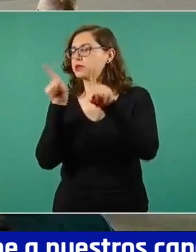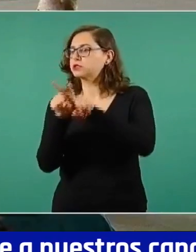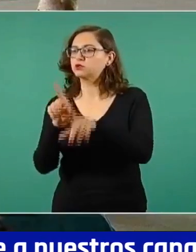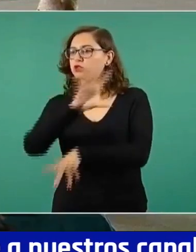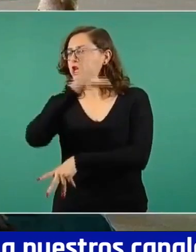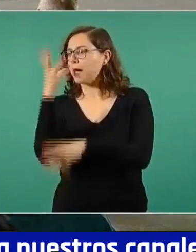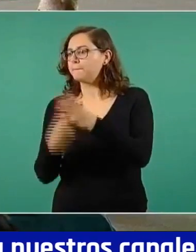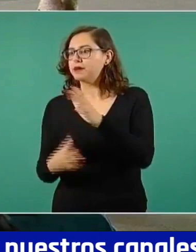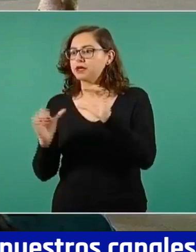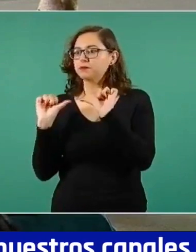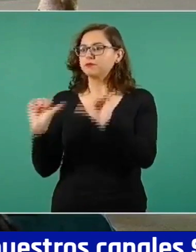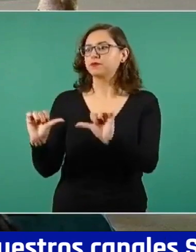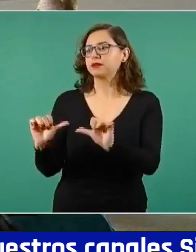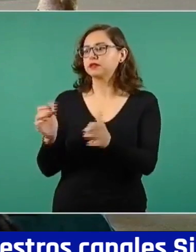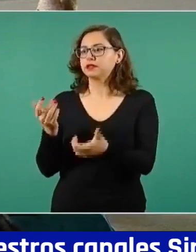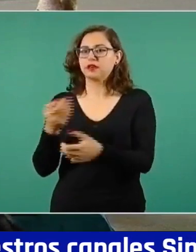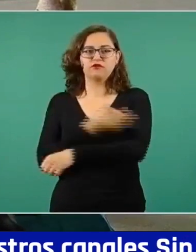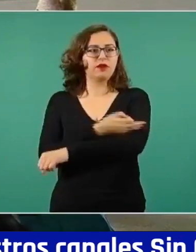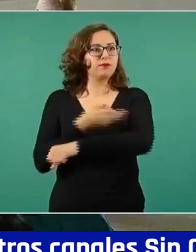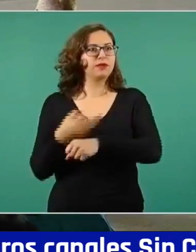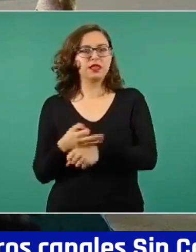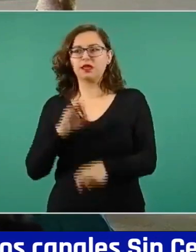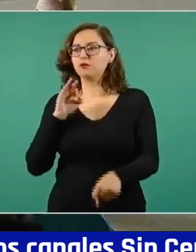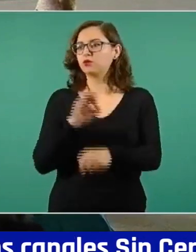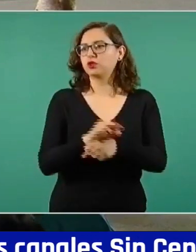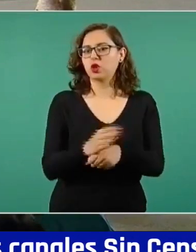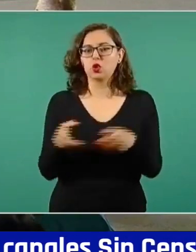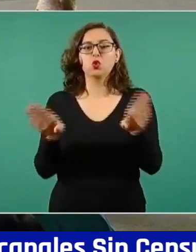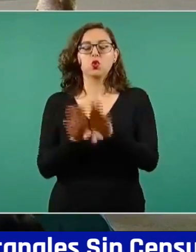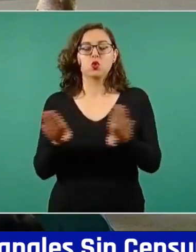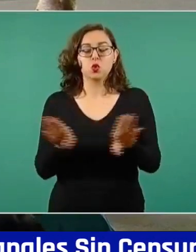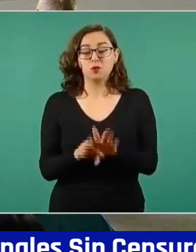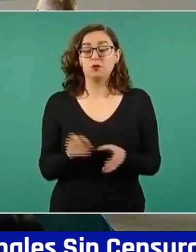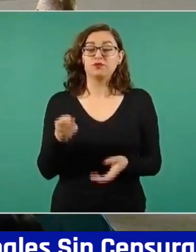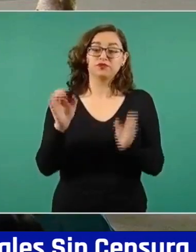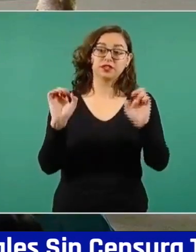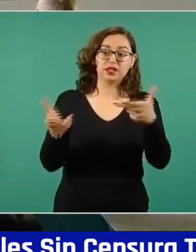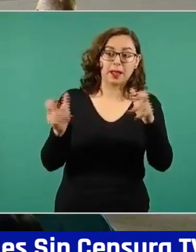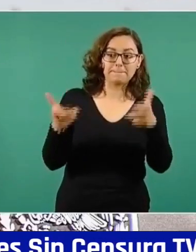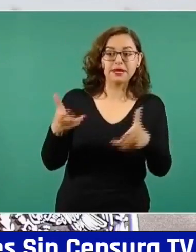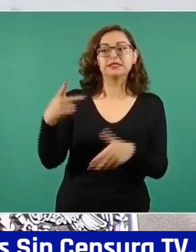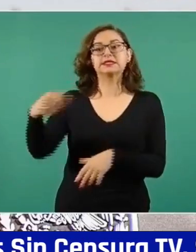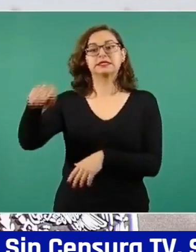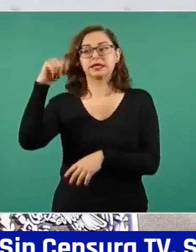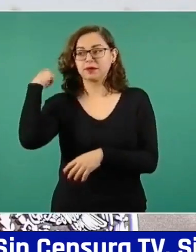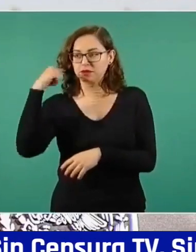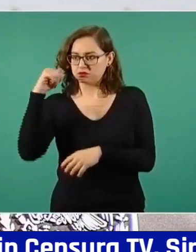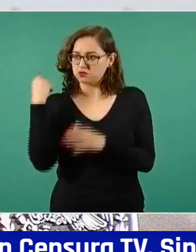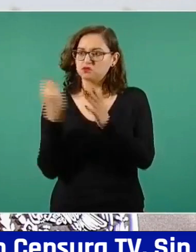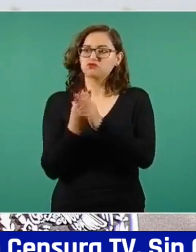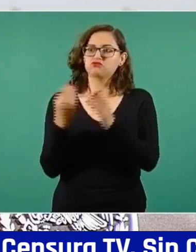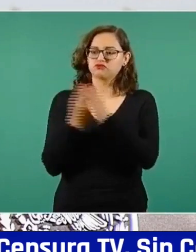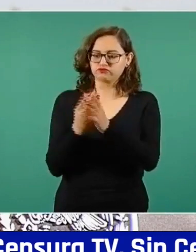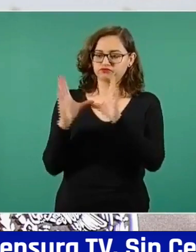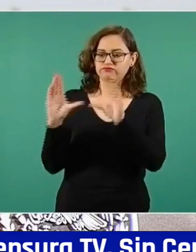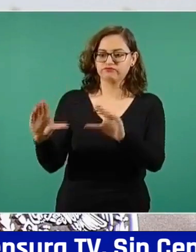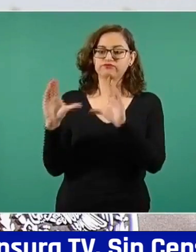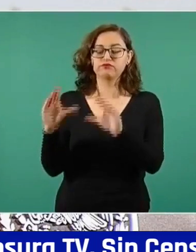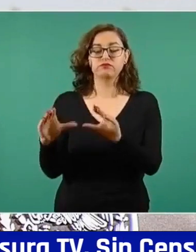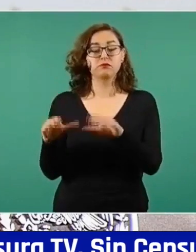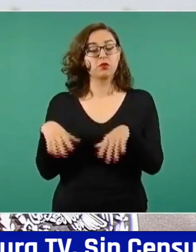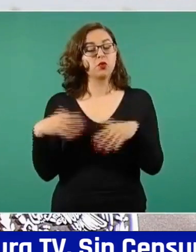planes familiares de emergencia. Hemos capacitado a pobladores de Chiapas y Tabasco. Incluso este proyecto fue motivo de